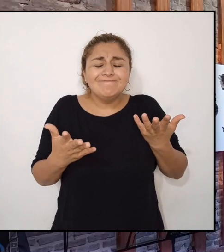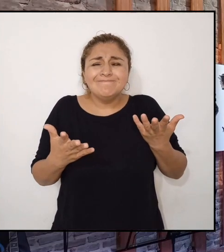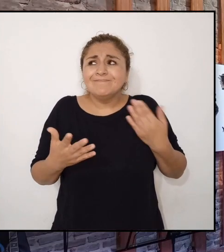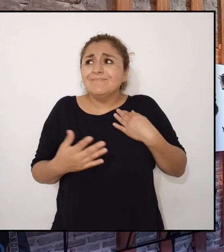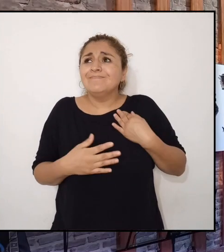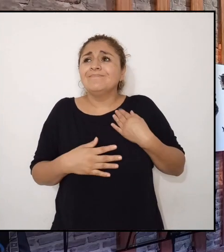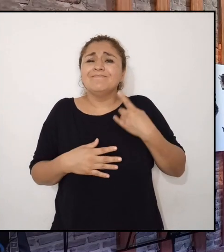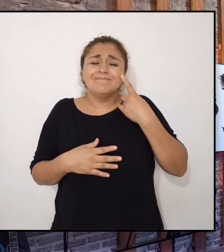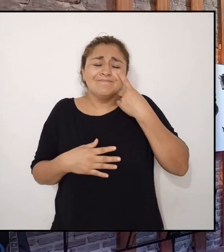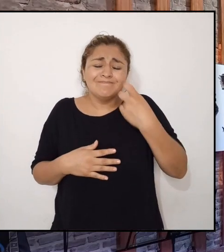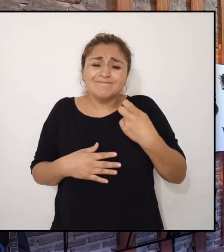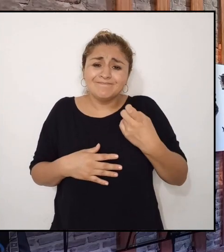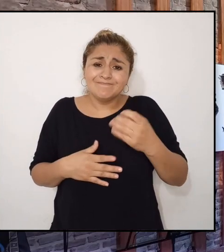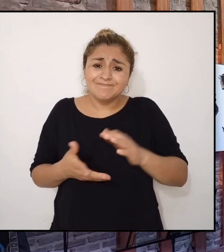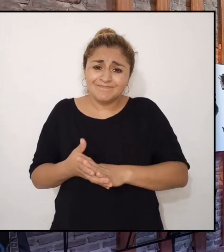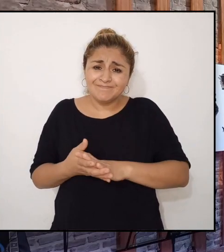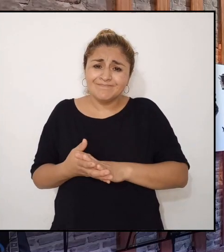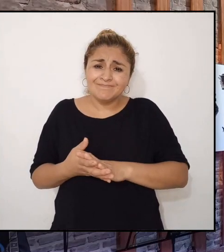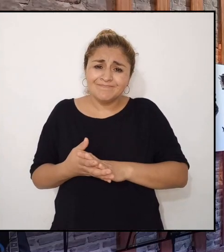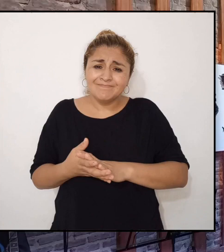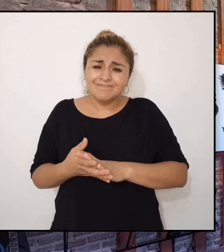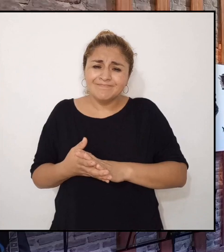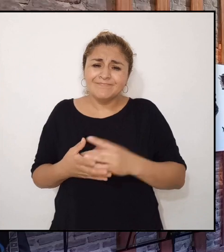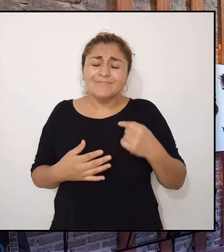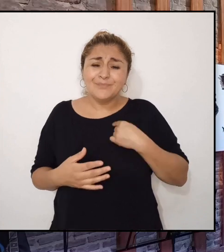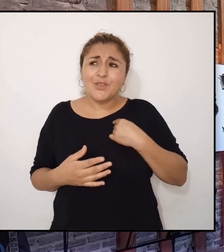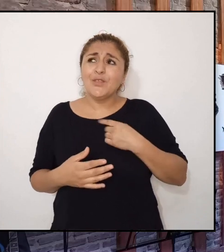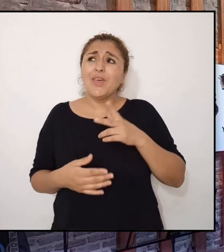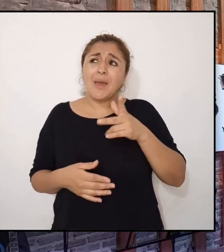ahora me estás buscando de repente? ¿Que me perdiste?